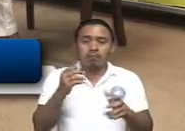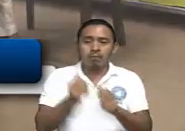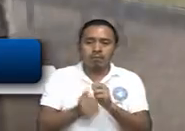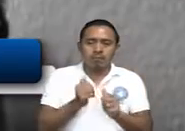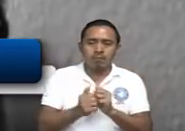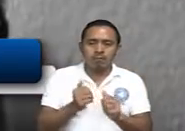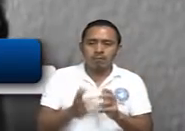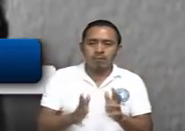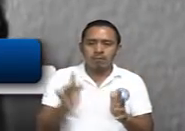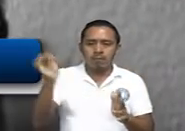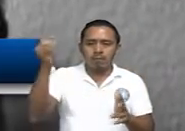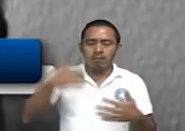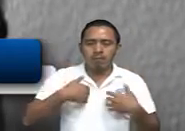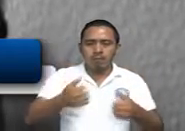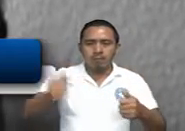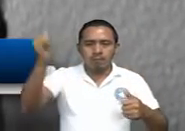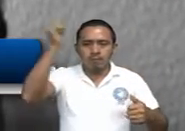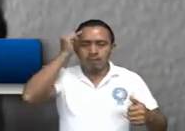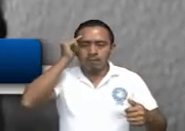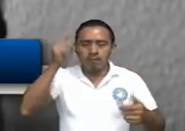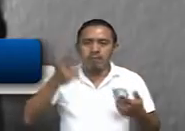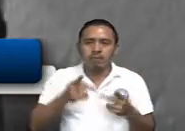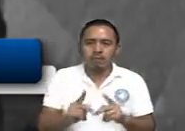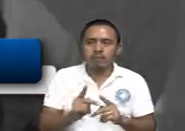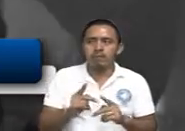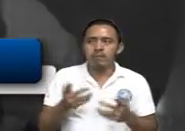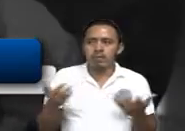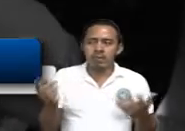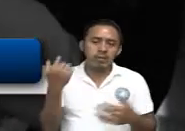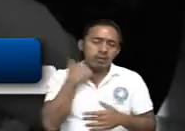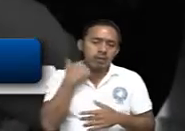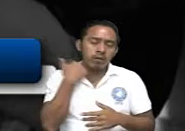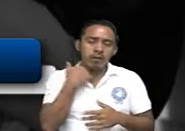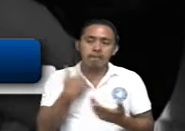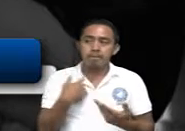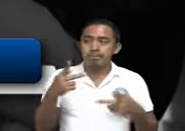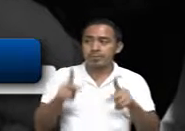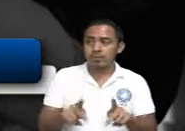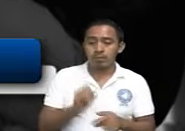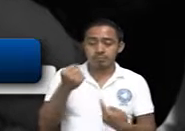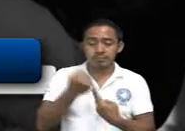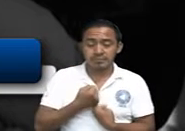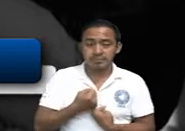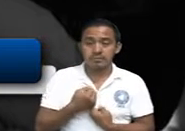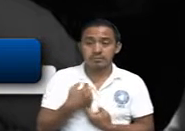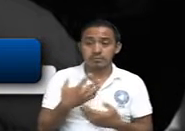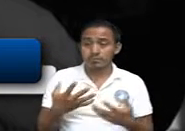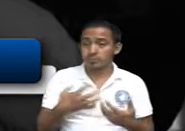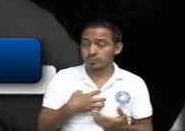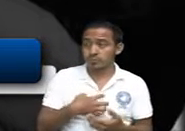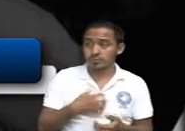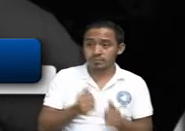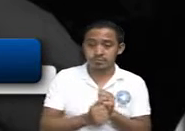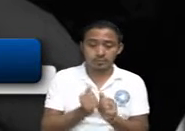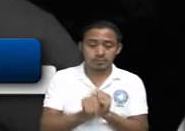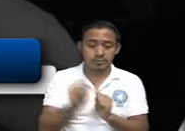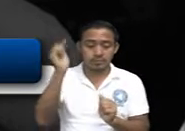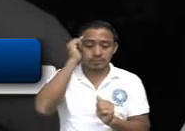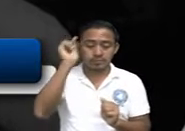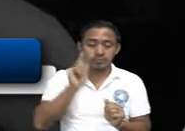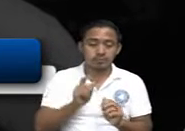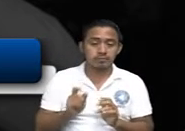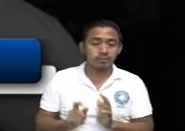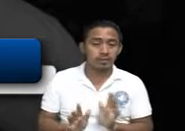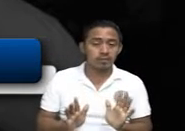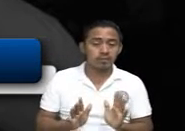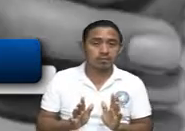mental son un factor de riesgo alto, pero también entender que no todo el que se suicida tiene un problema de salud mental, ni todo el que tiene un problema de salud mental